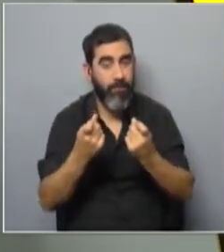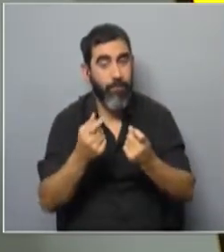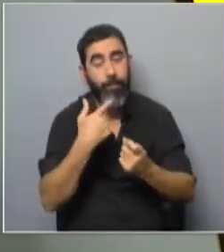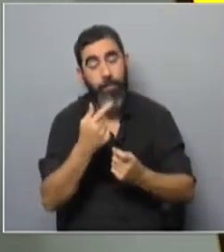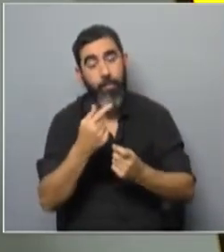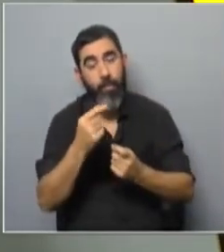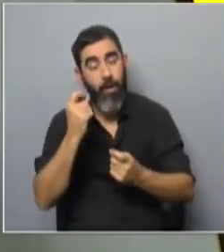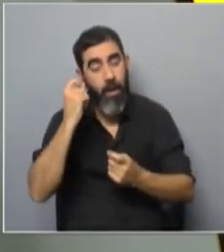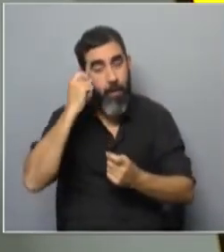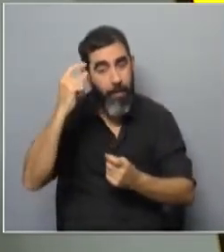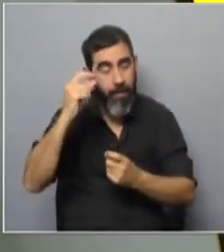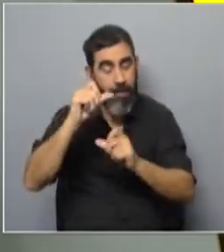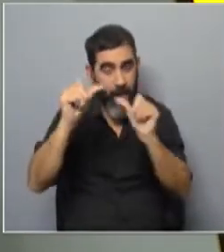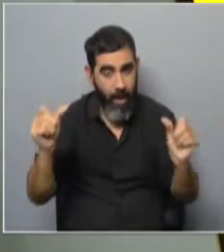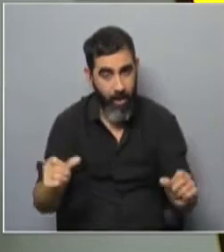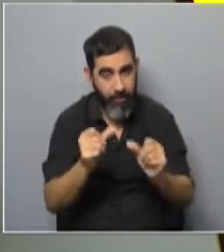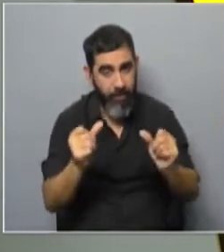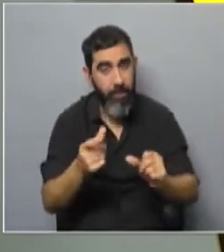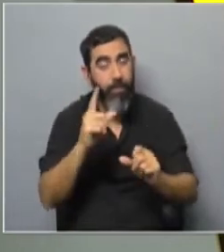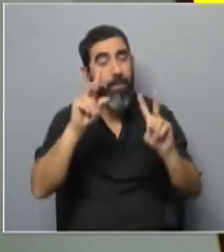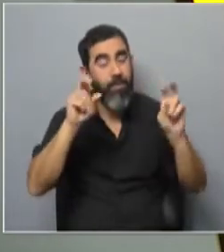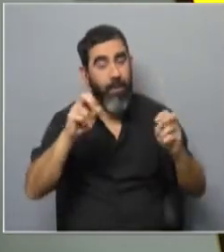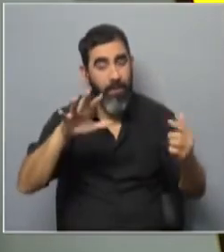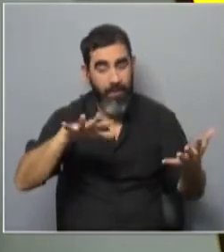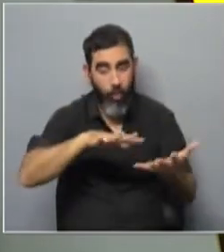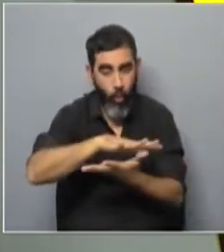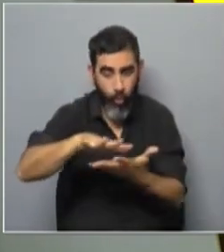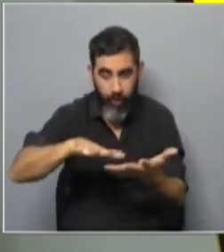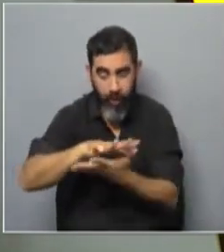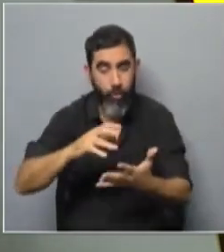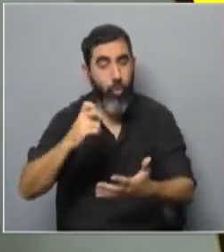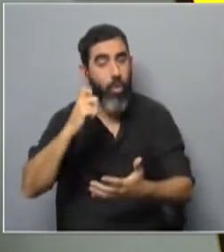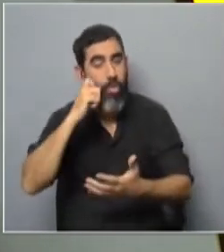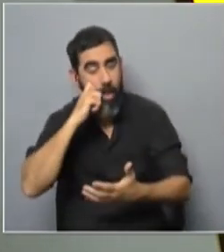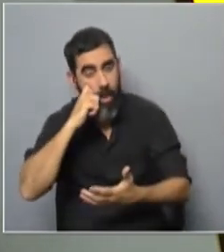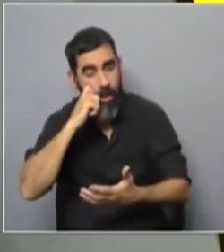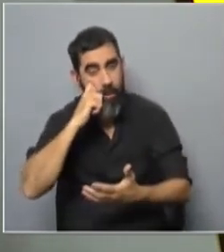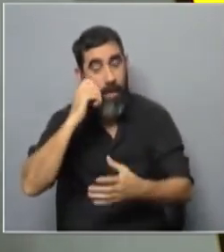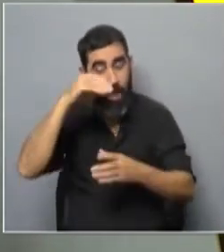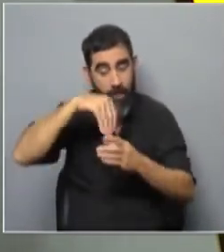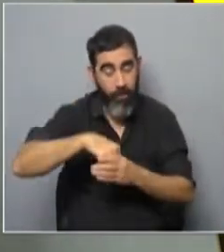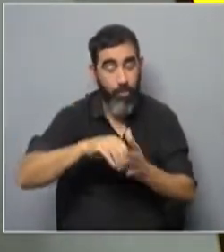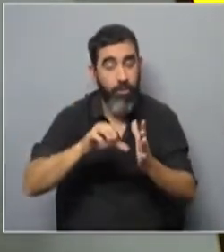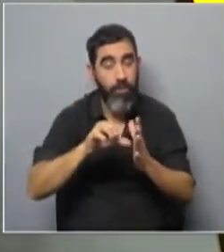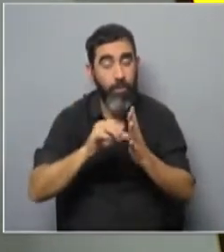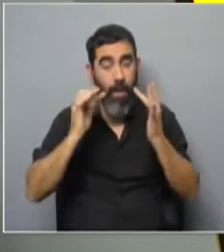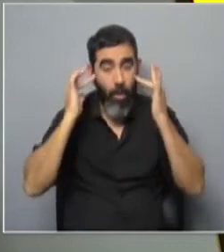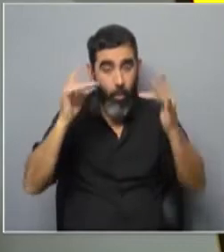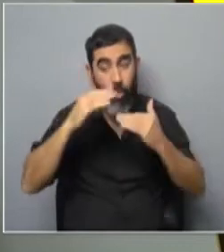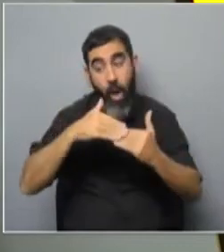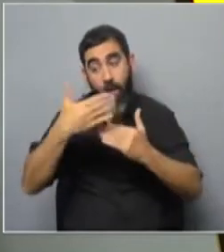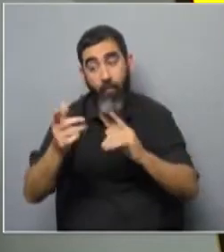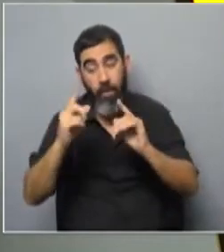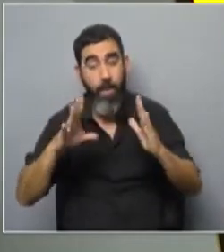de capacidades ejecutivas, pero tiene que ver con contexto, con edades, con lo que pasa dentro del sistema educativo, lo que pasa en